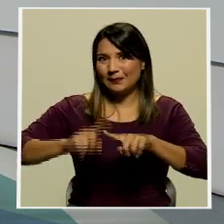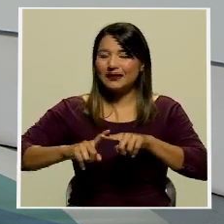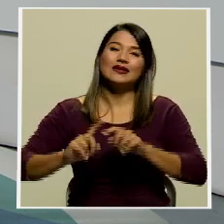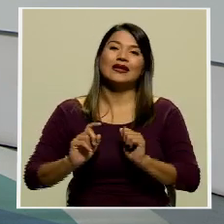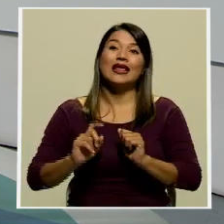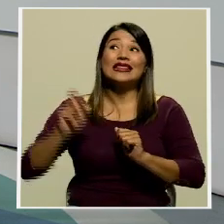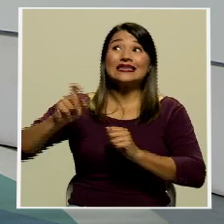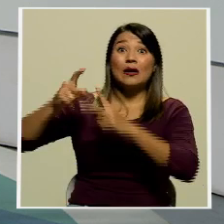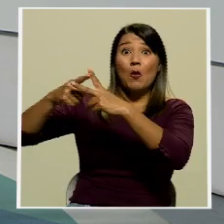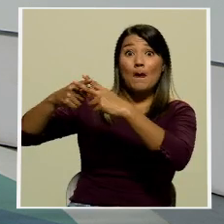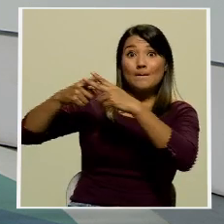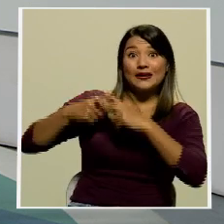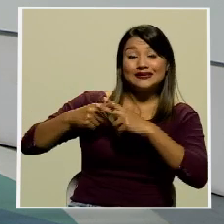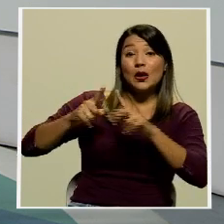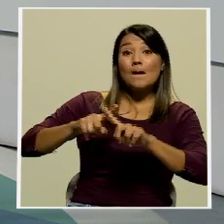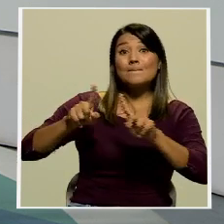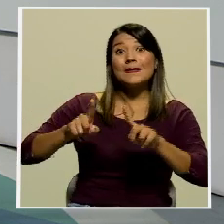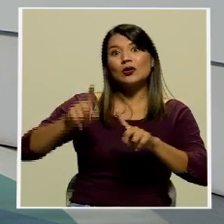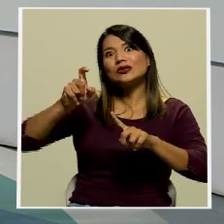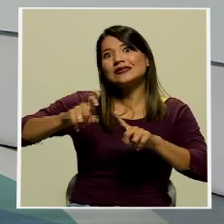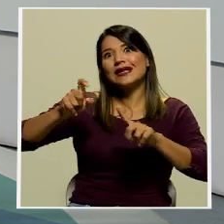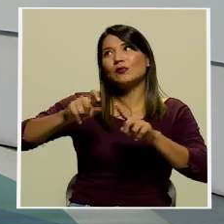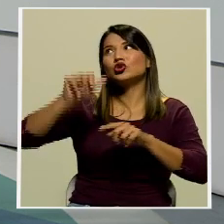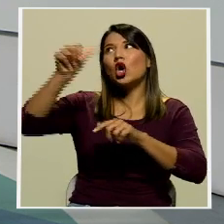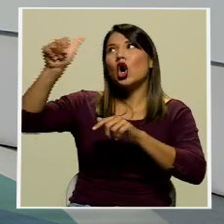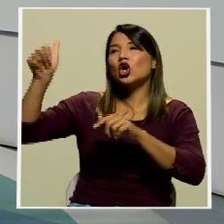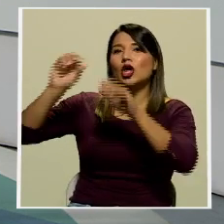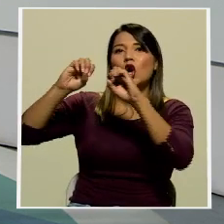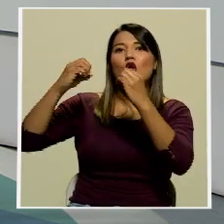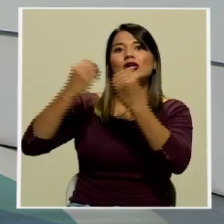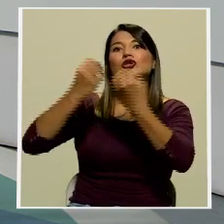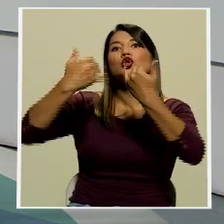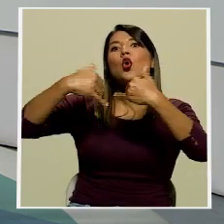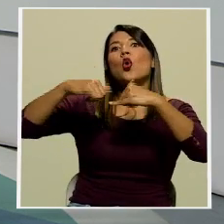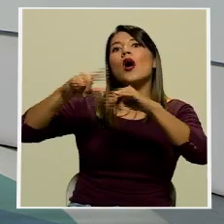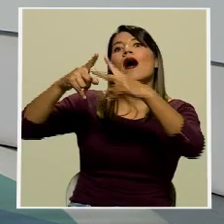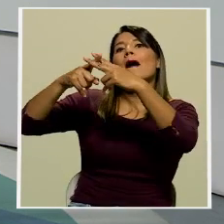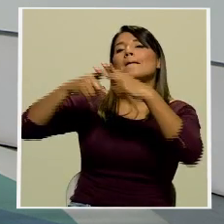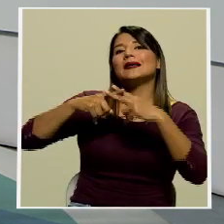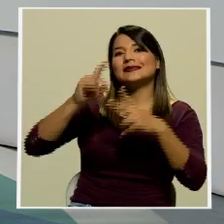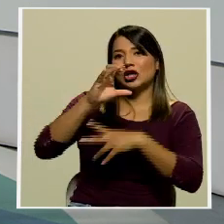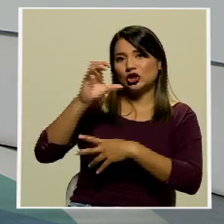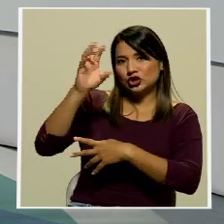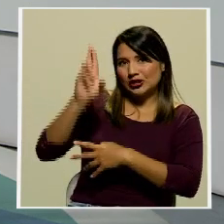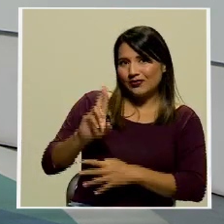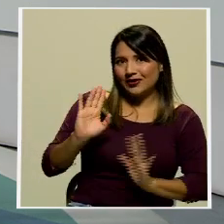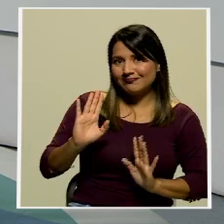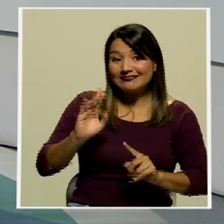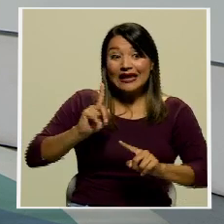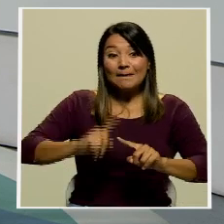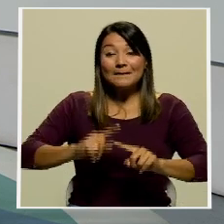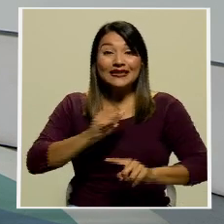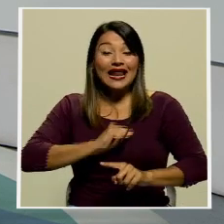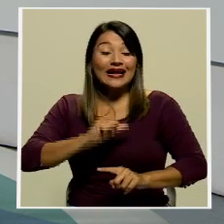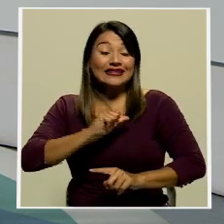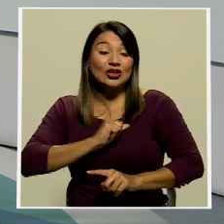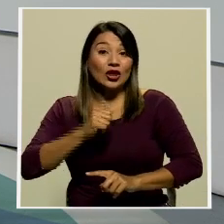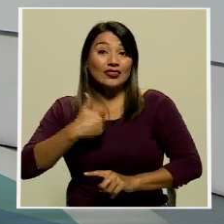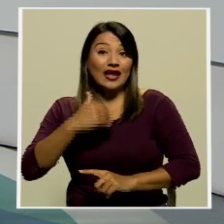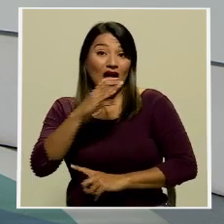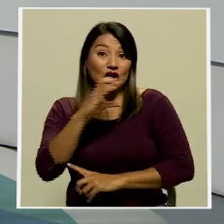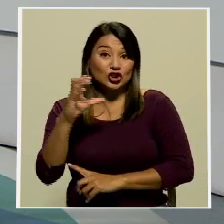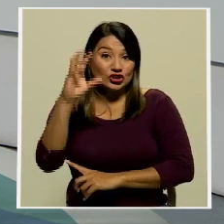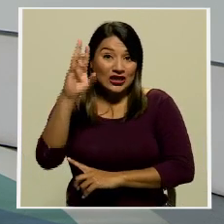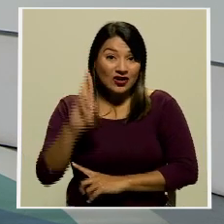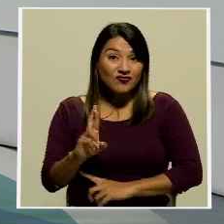fondo, seguir teniendo financiamiento. ¿Cuán serios nos mostremos ante el mundo en nuestra